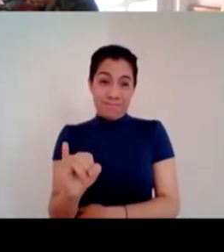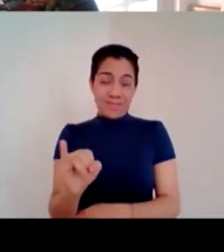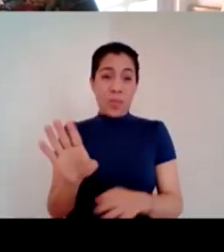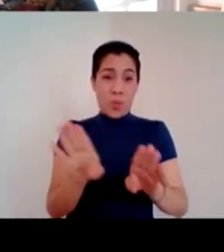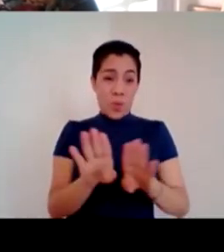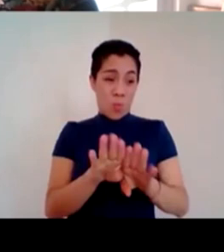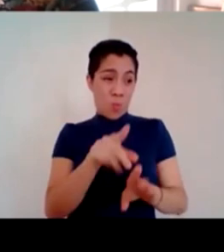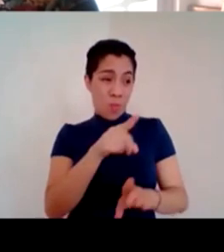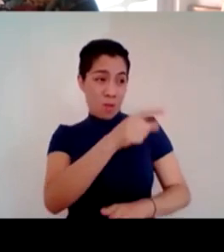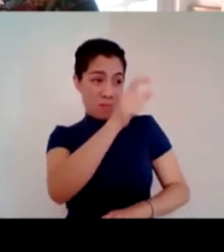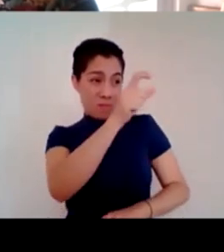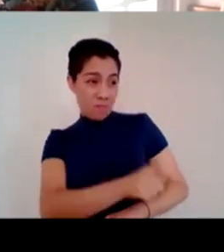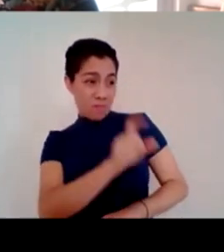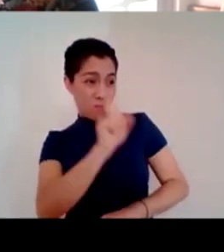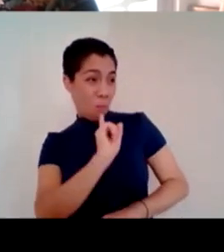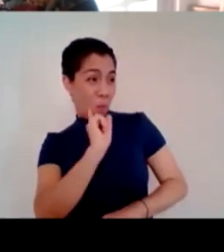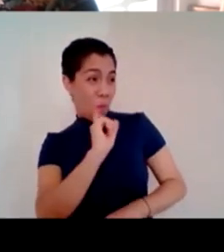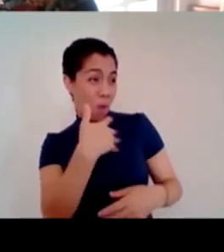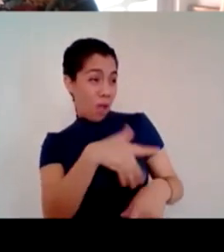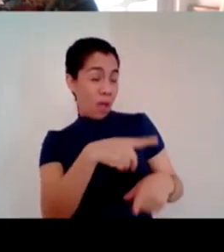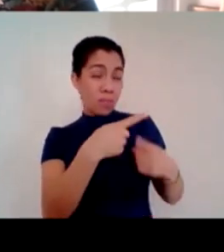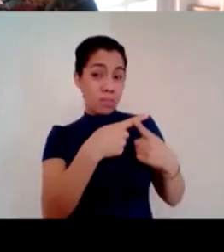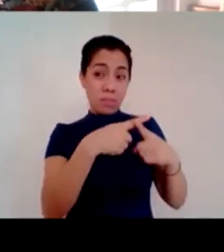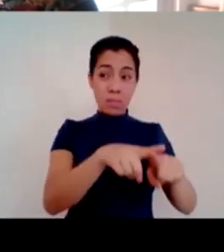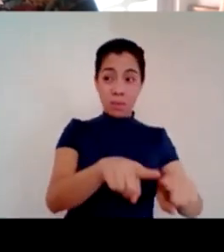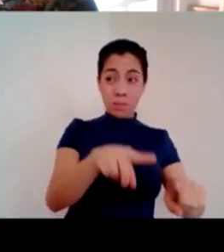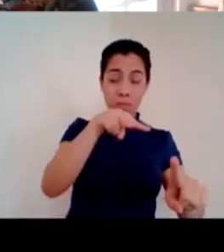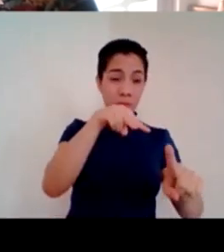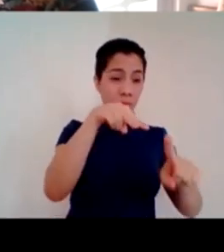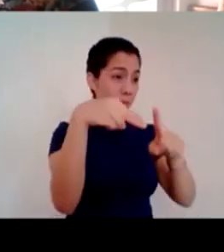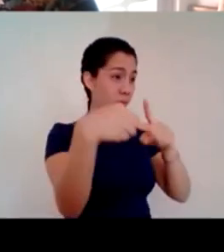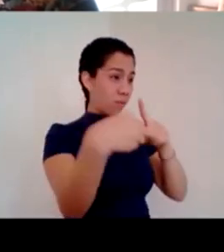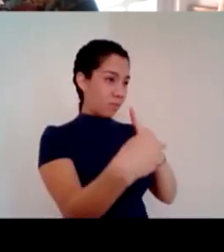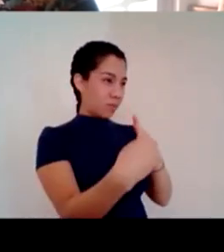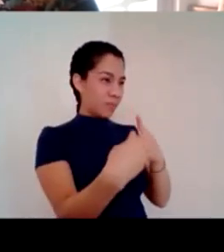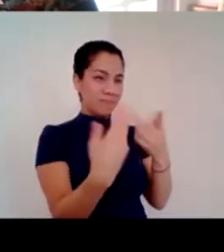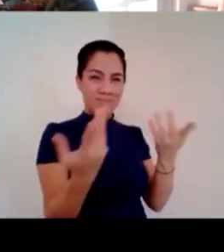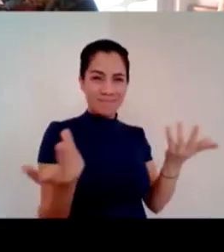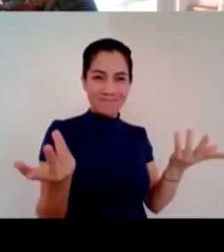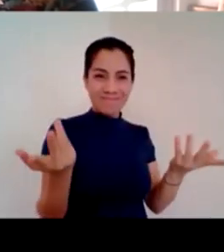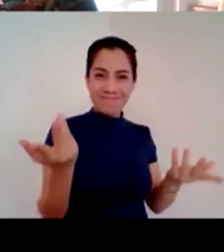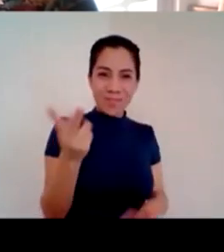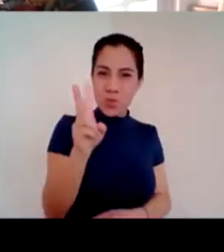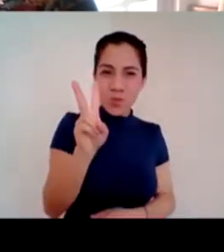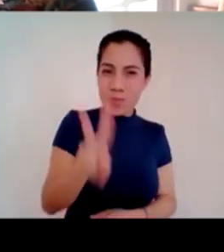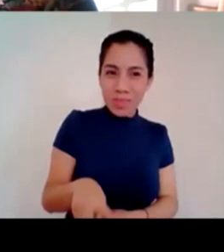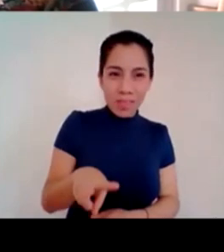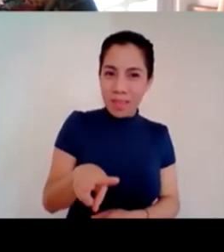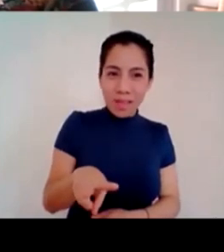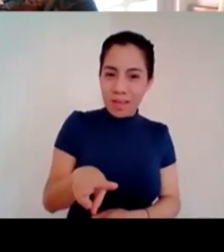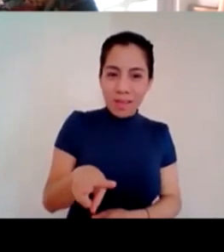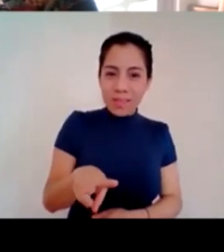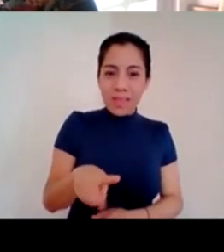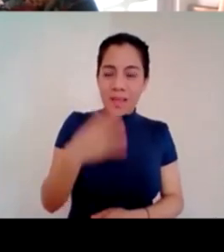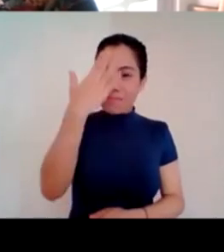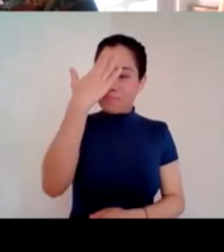otra sensibilidad otra percepción diría me ropa un ti ¿no es cierto? la percepción y la intuición